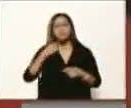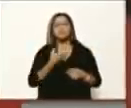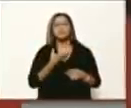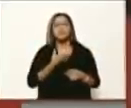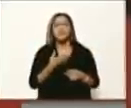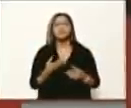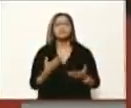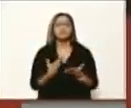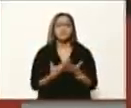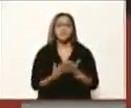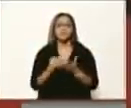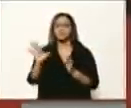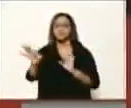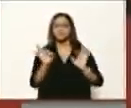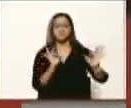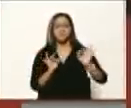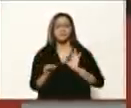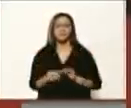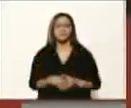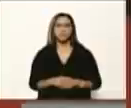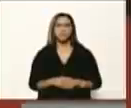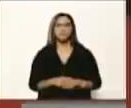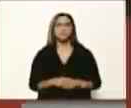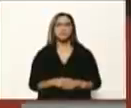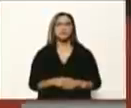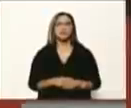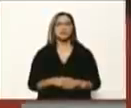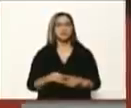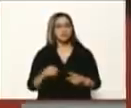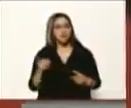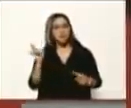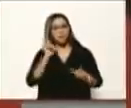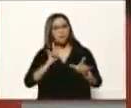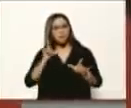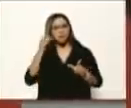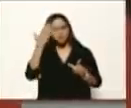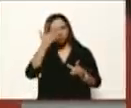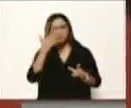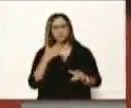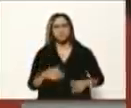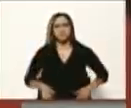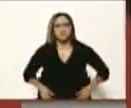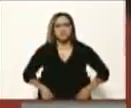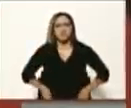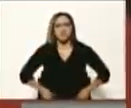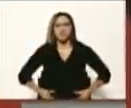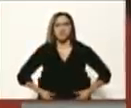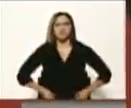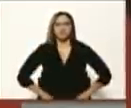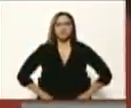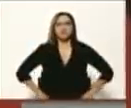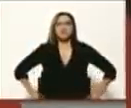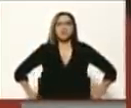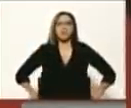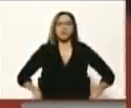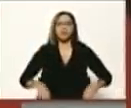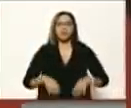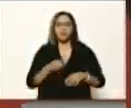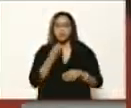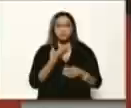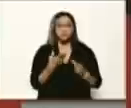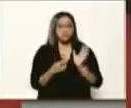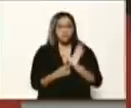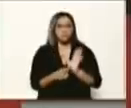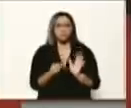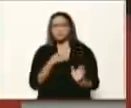está postulando. Los recuerdan con cariño, pareciera, ¿va? Pareciera. Bueno, y que se manifieste. No,